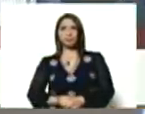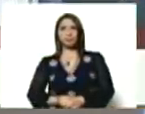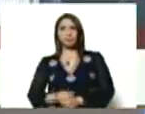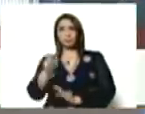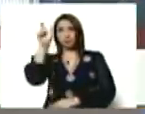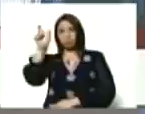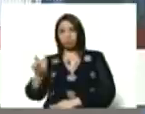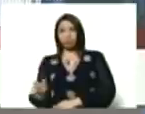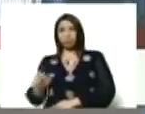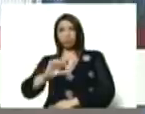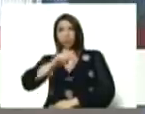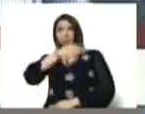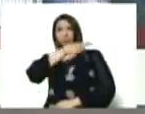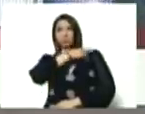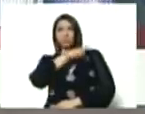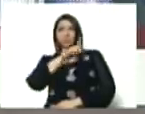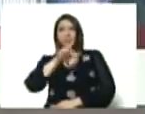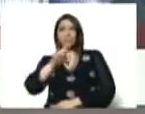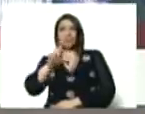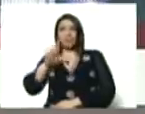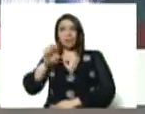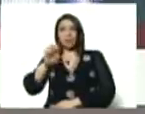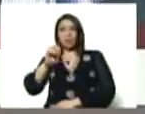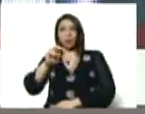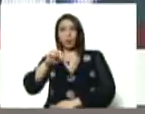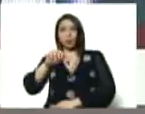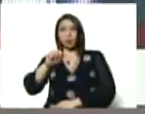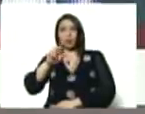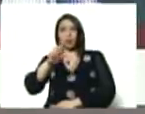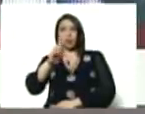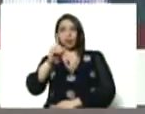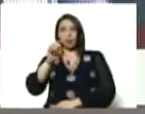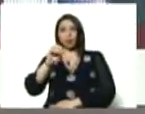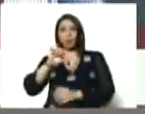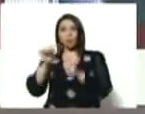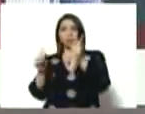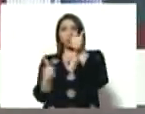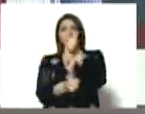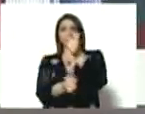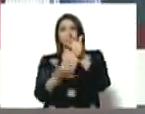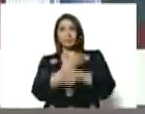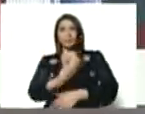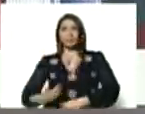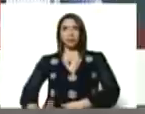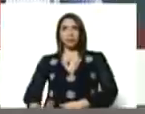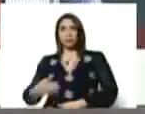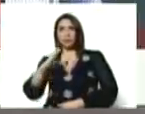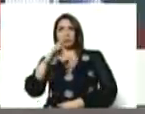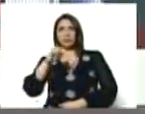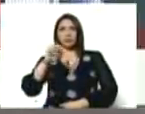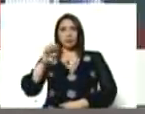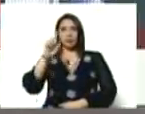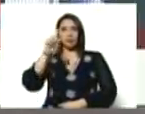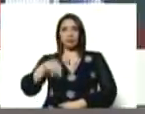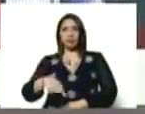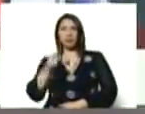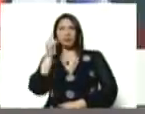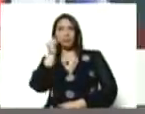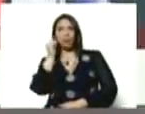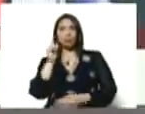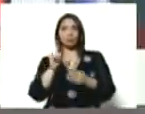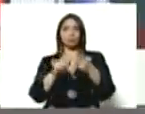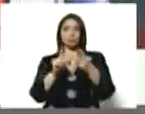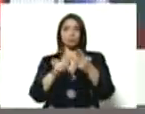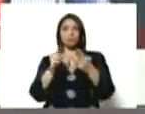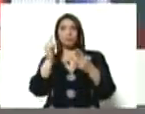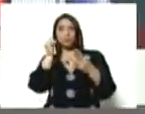Ciudadano Rector Leonardo Morales Poleo, vicepresidente del Poder Electoral. Ciudadana Rectora Tania D'Amelio Cardiet. Ciudadana